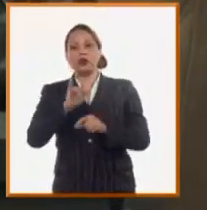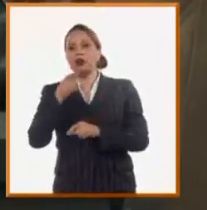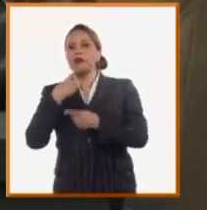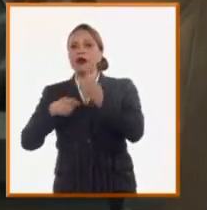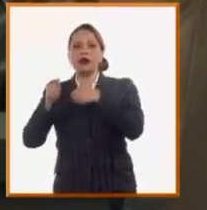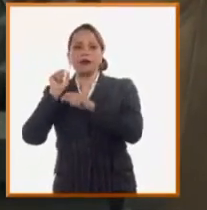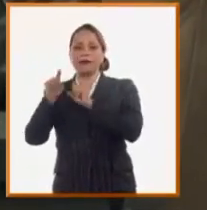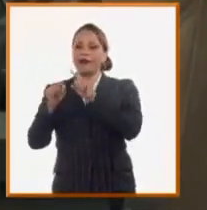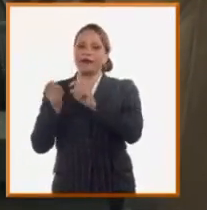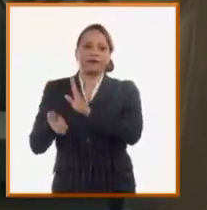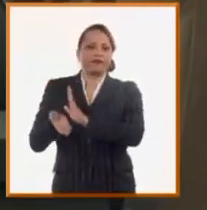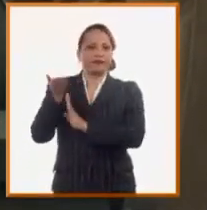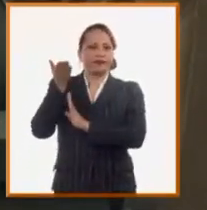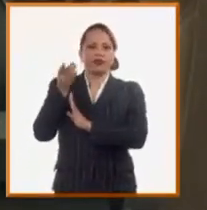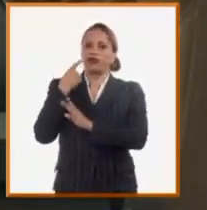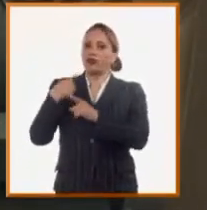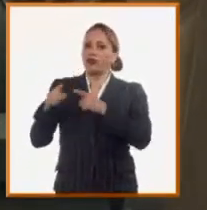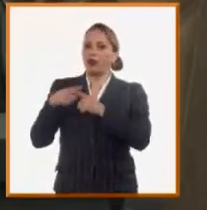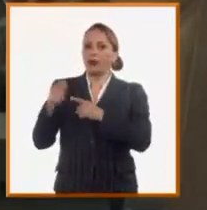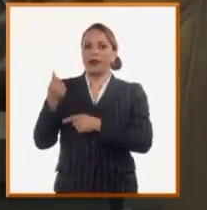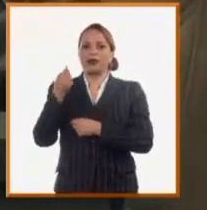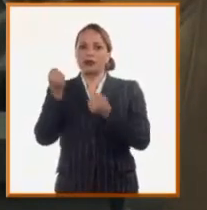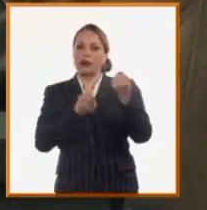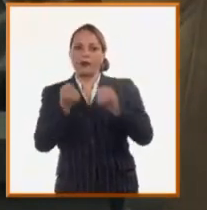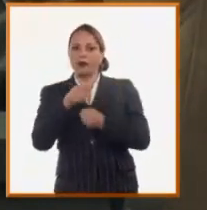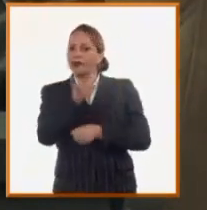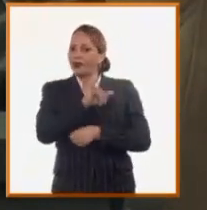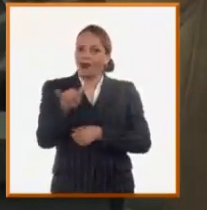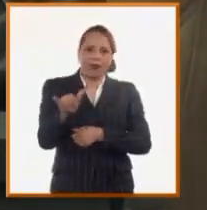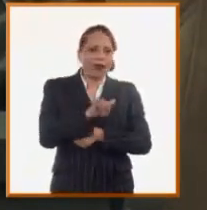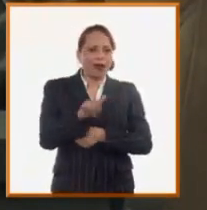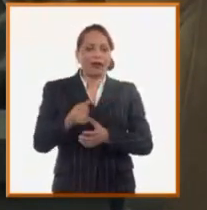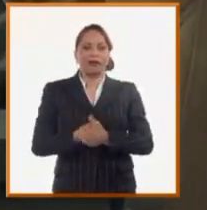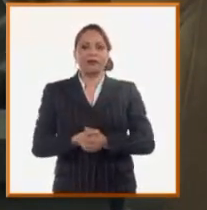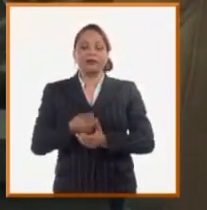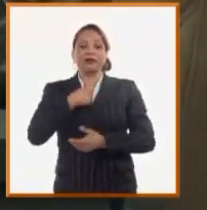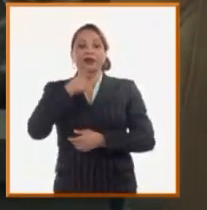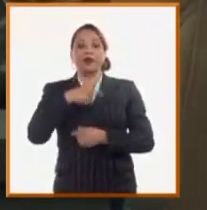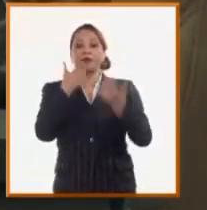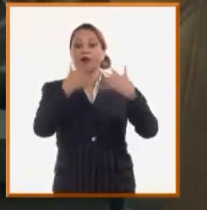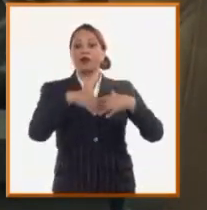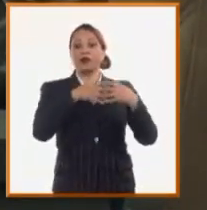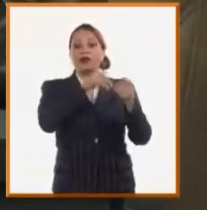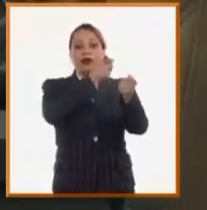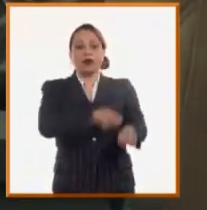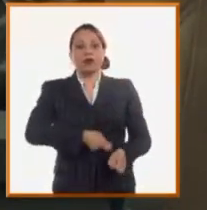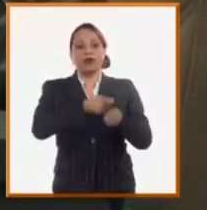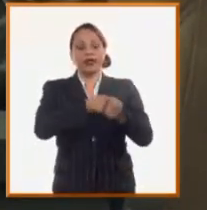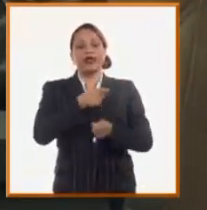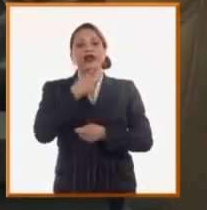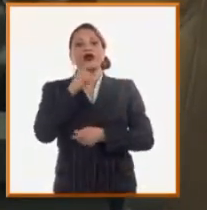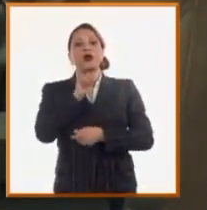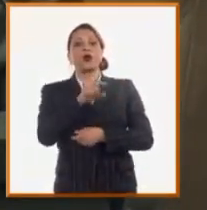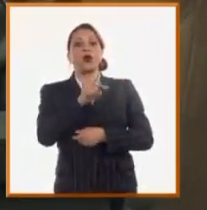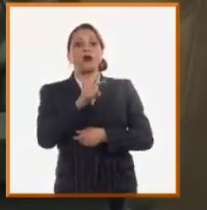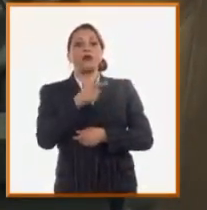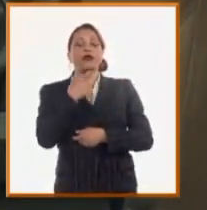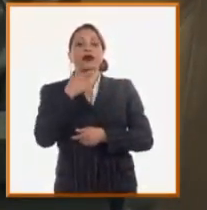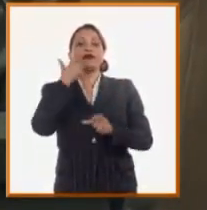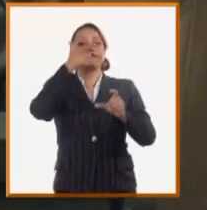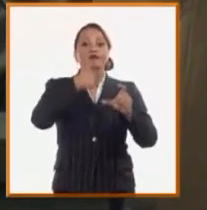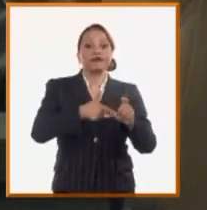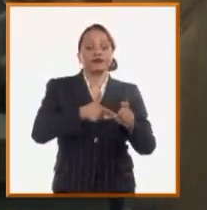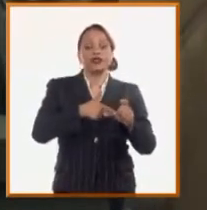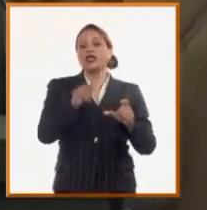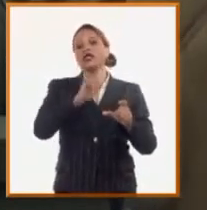buscar la justificación para subirle el precio del transporte. Y el productor agropecuario que tenga que comprar diésel a un precio más alto le va a querer